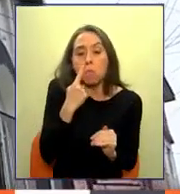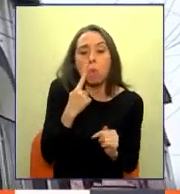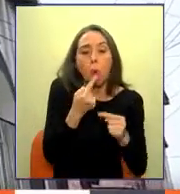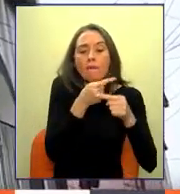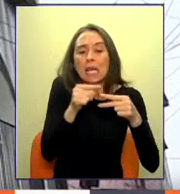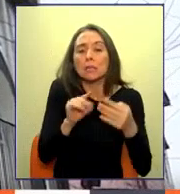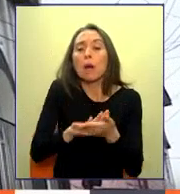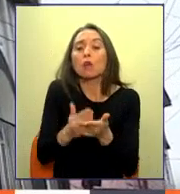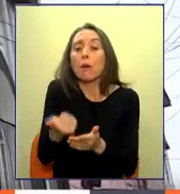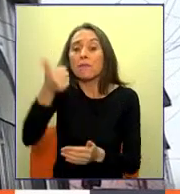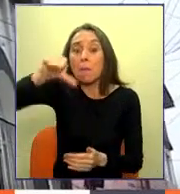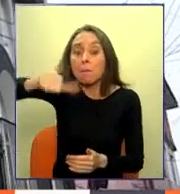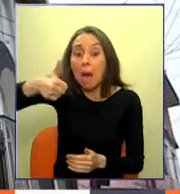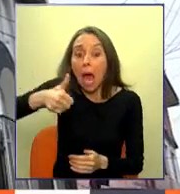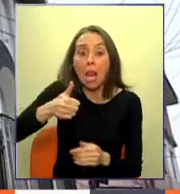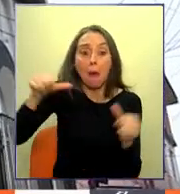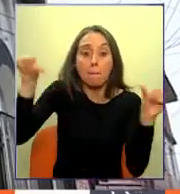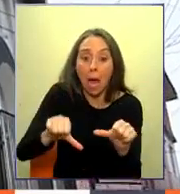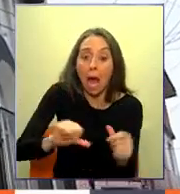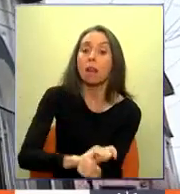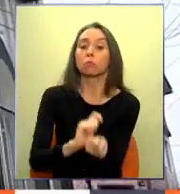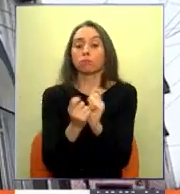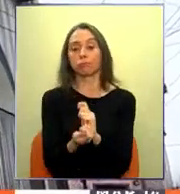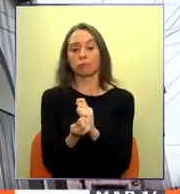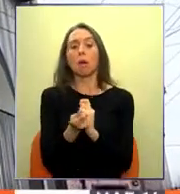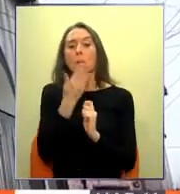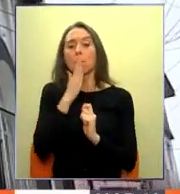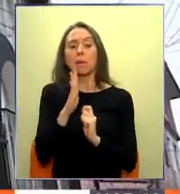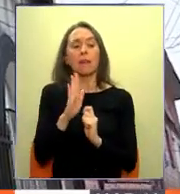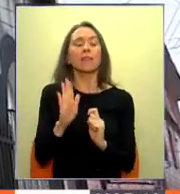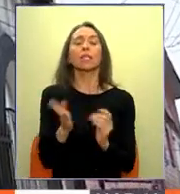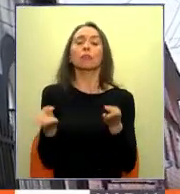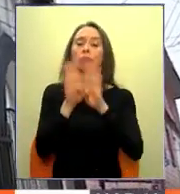pudiera revertirse, pero preferimos quedarnos en la vereda al